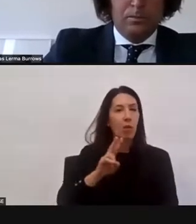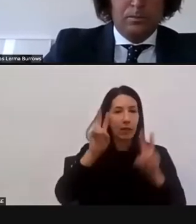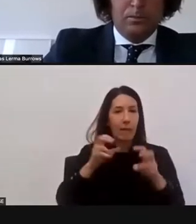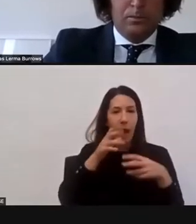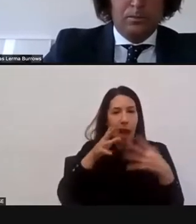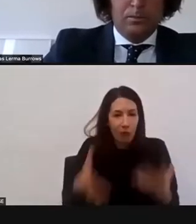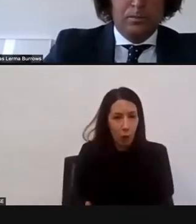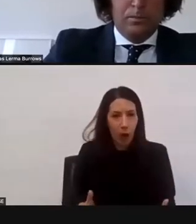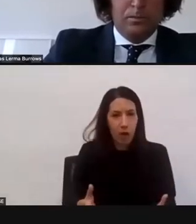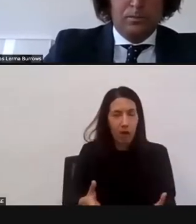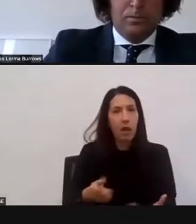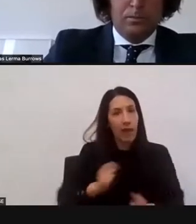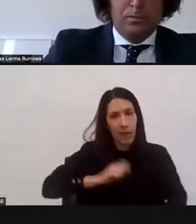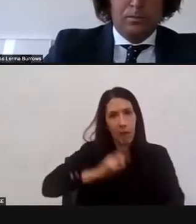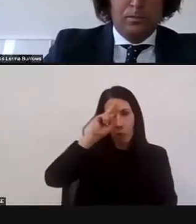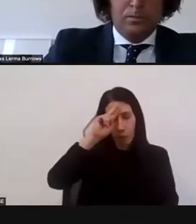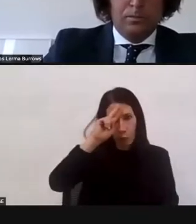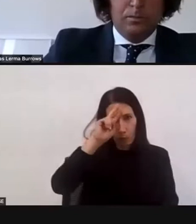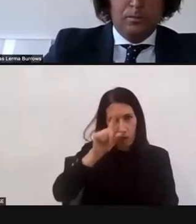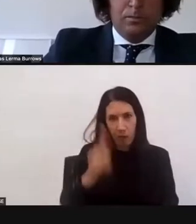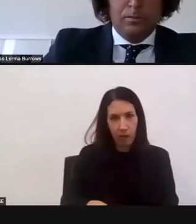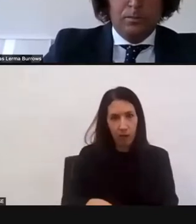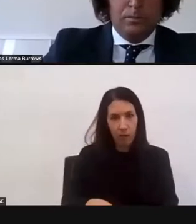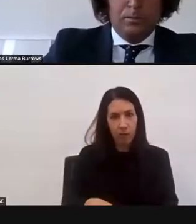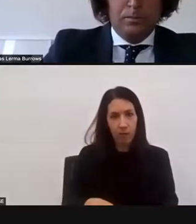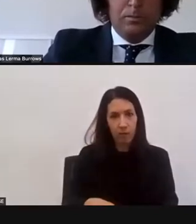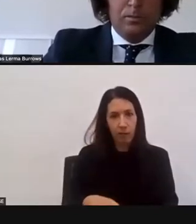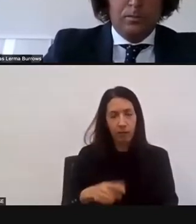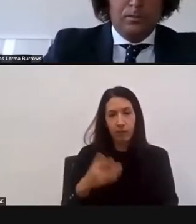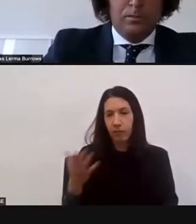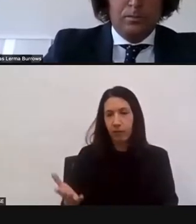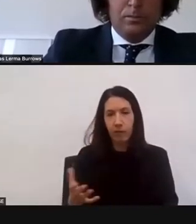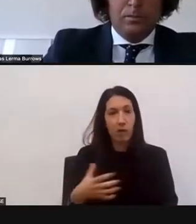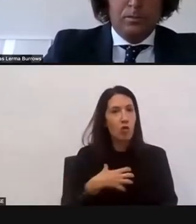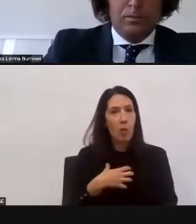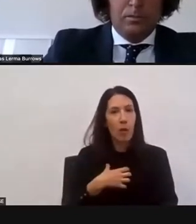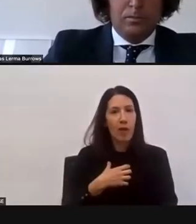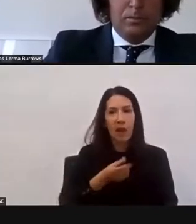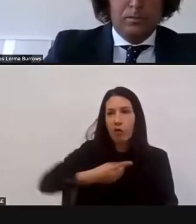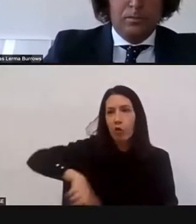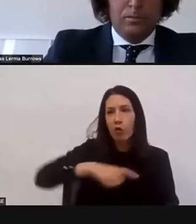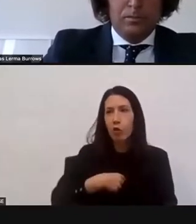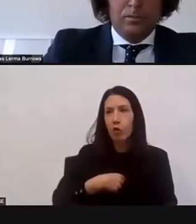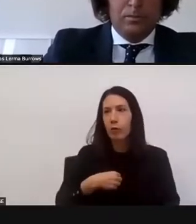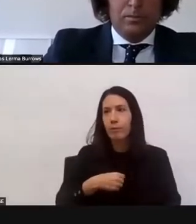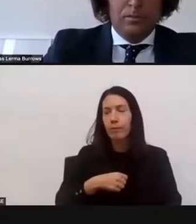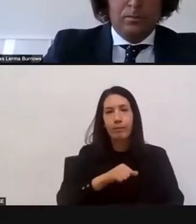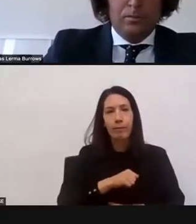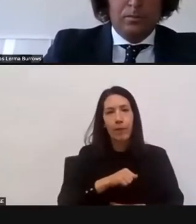es preocupante y no nos puede encontrar con los brazos cruzados, ¿no?